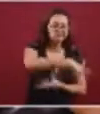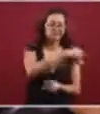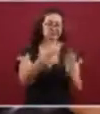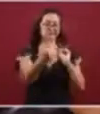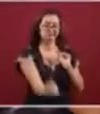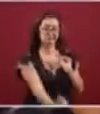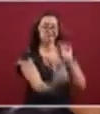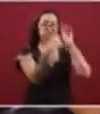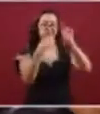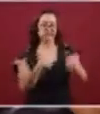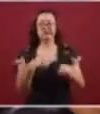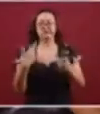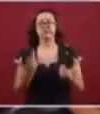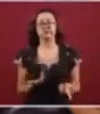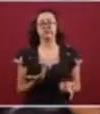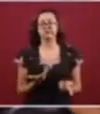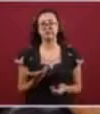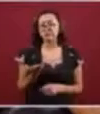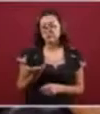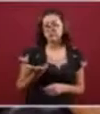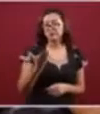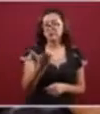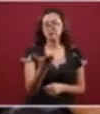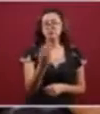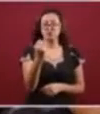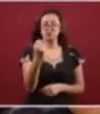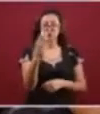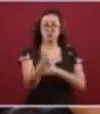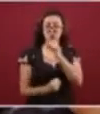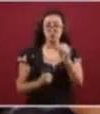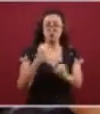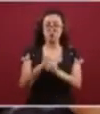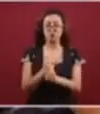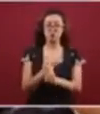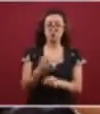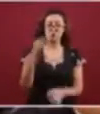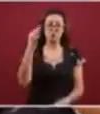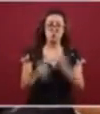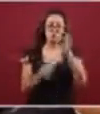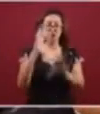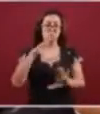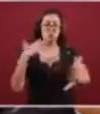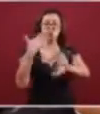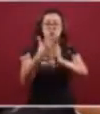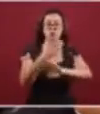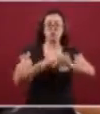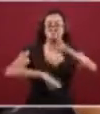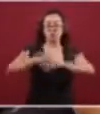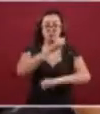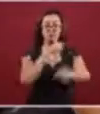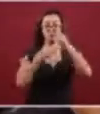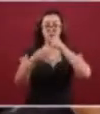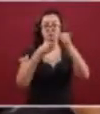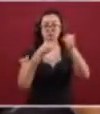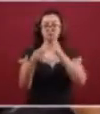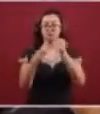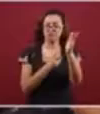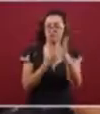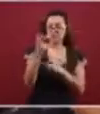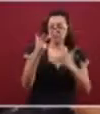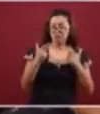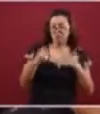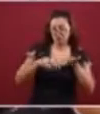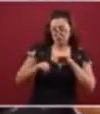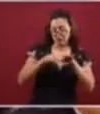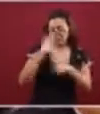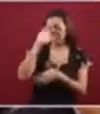de un trabajo, usted tuvo 9 años un juicio con una empresa periodística. Así es. Por violación a sus